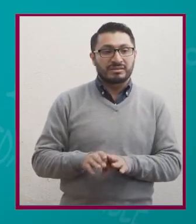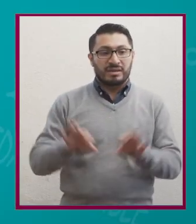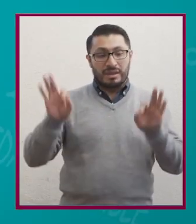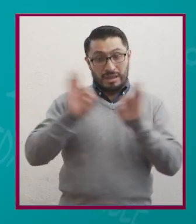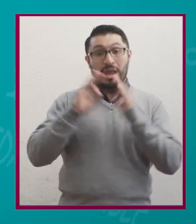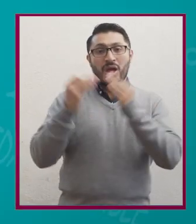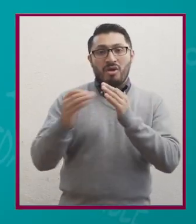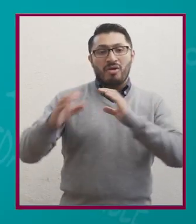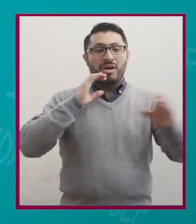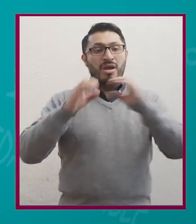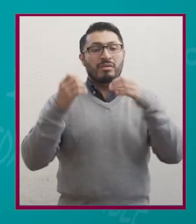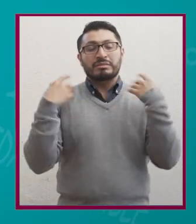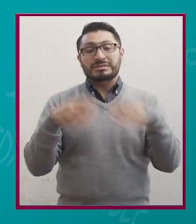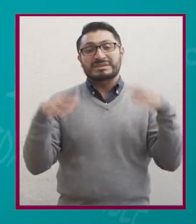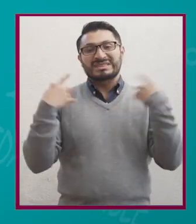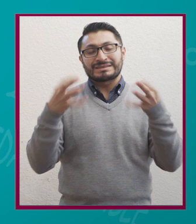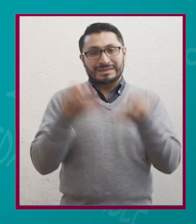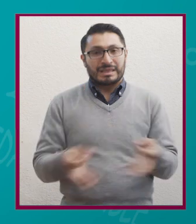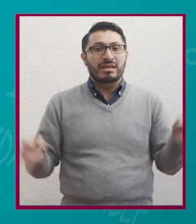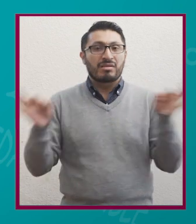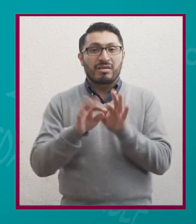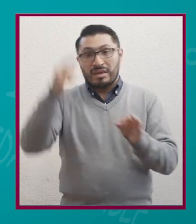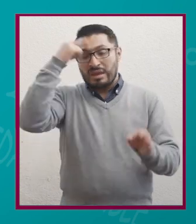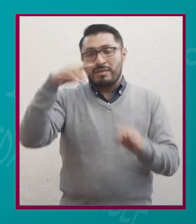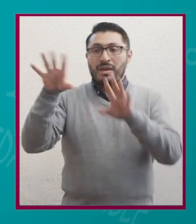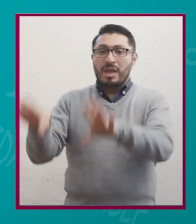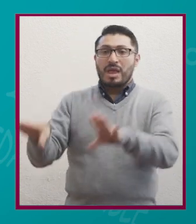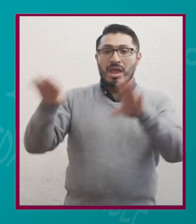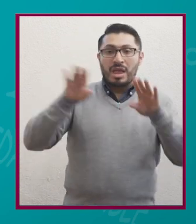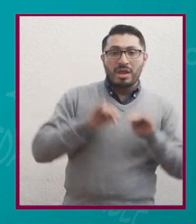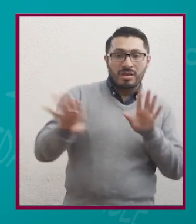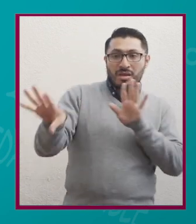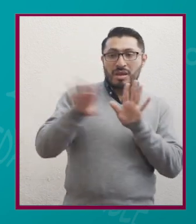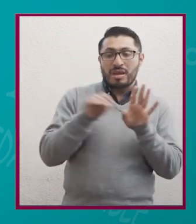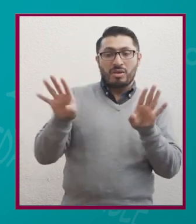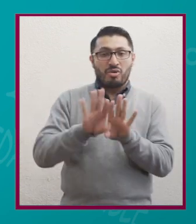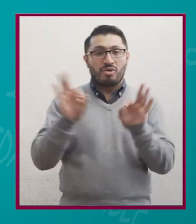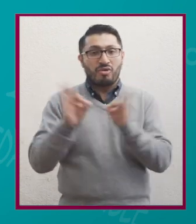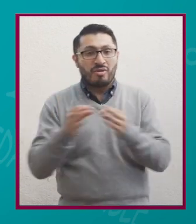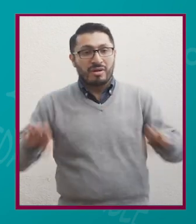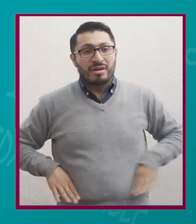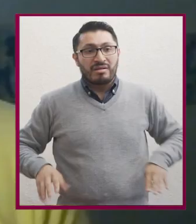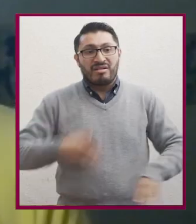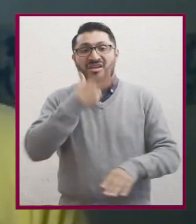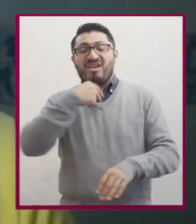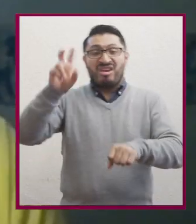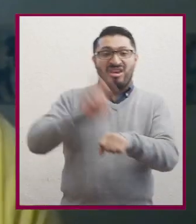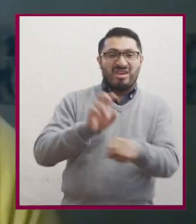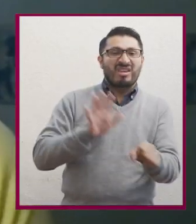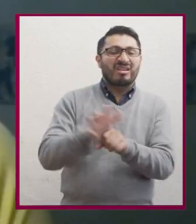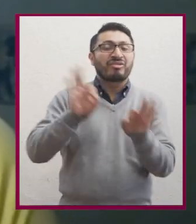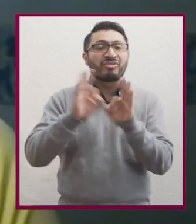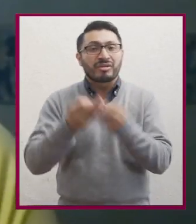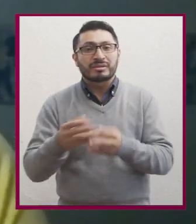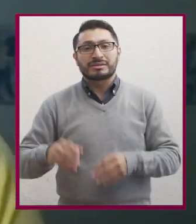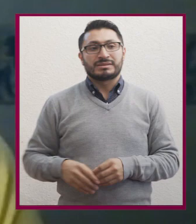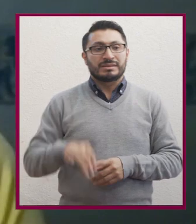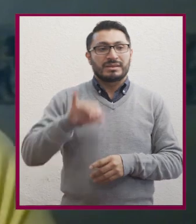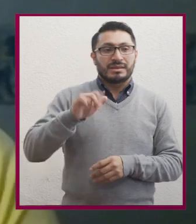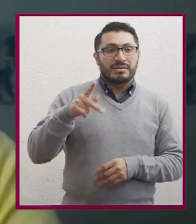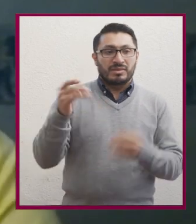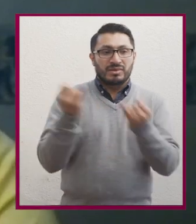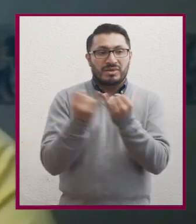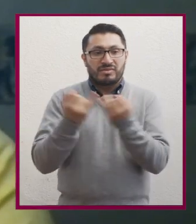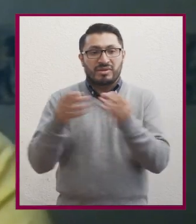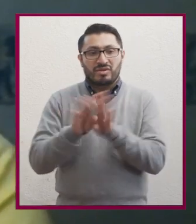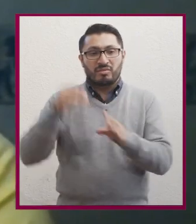de comunicación masiva influyen en la adopción de conductas machistas? ¿De qué forma? No solo en las conductas machistas, sino en toda una serie